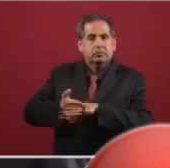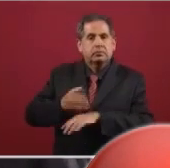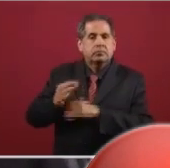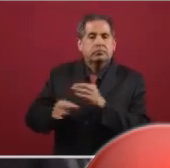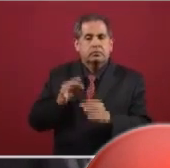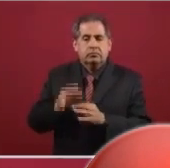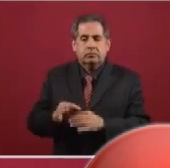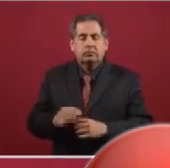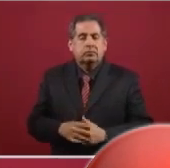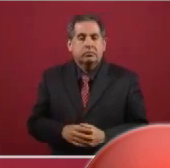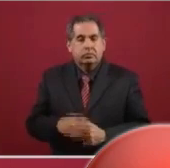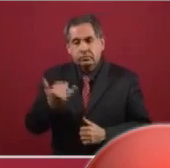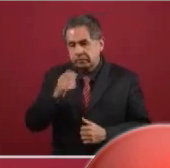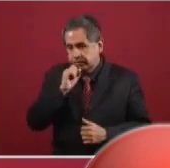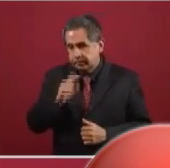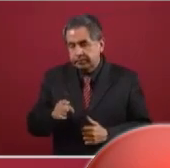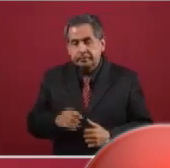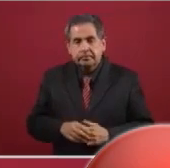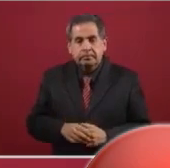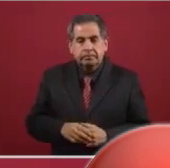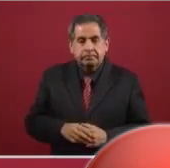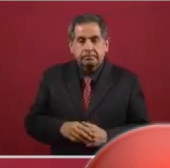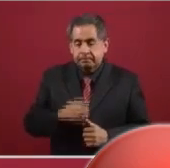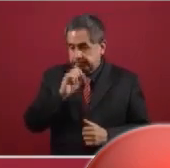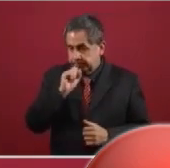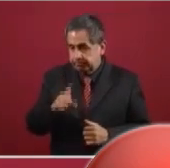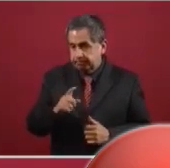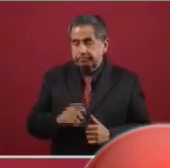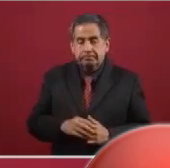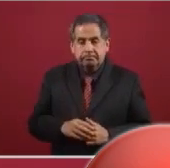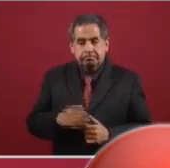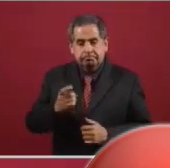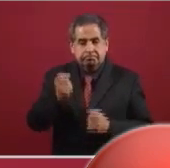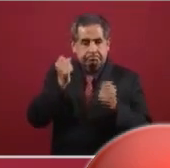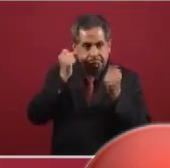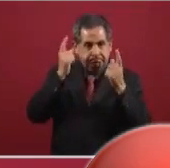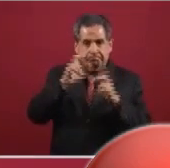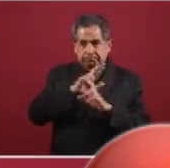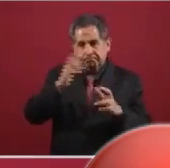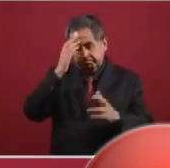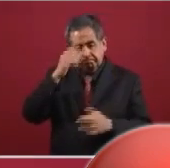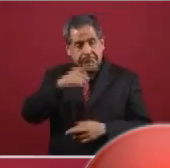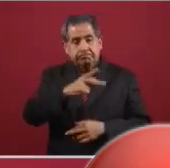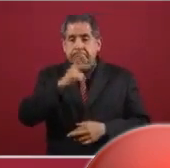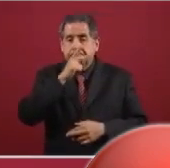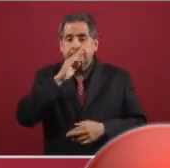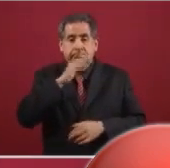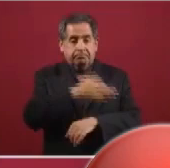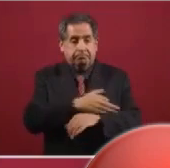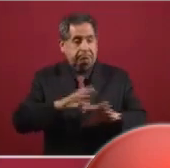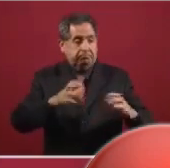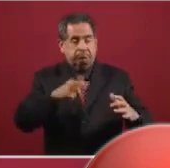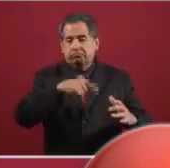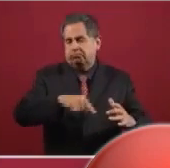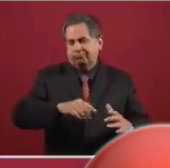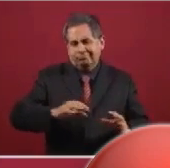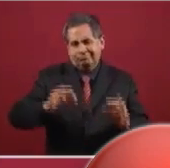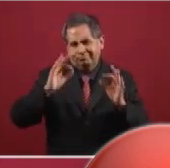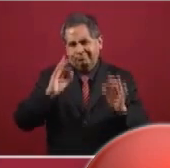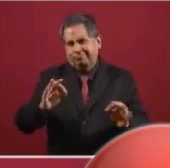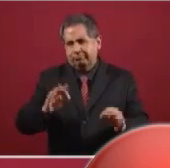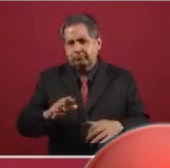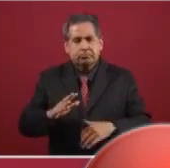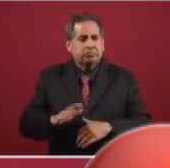responsables. Y también mi reconocimiento a los padres de familia,